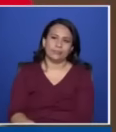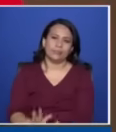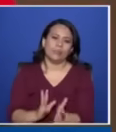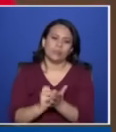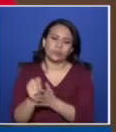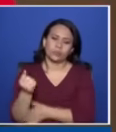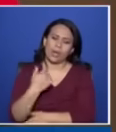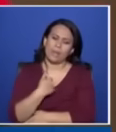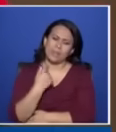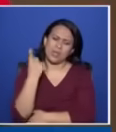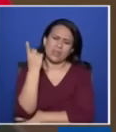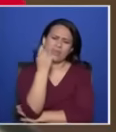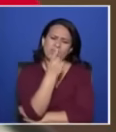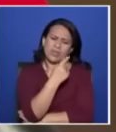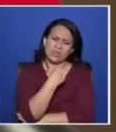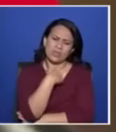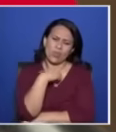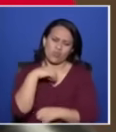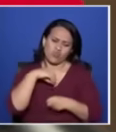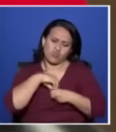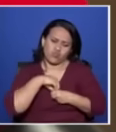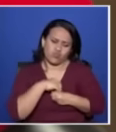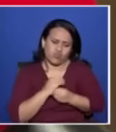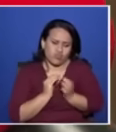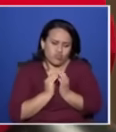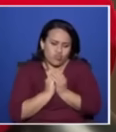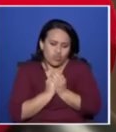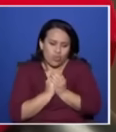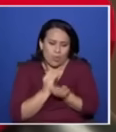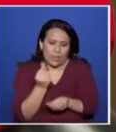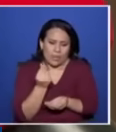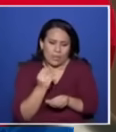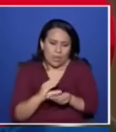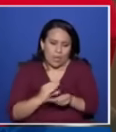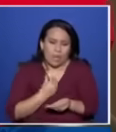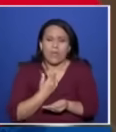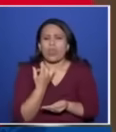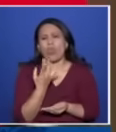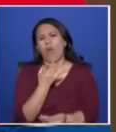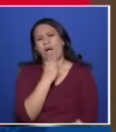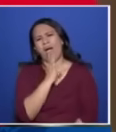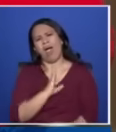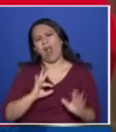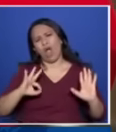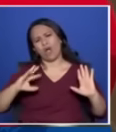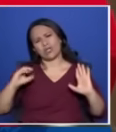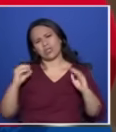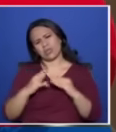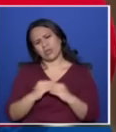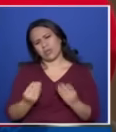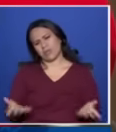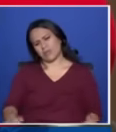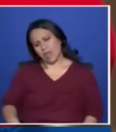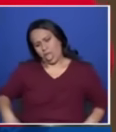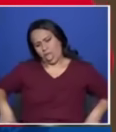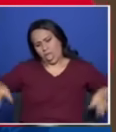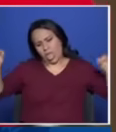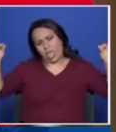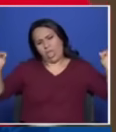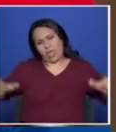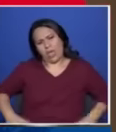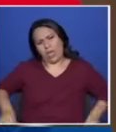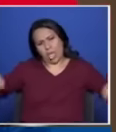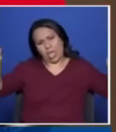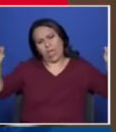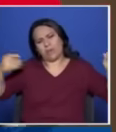pero 80 en estos tiempos, imagínense. Si también duele, pues, ¿no? Entonces, y dejaron sin nada, se llevaron todo, lo